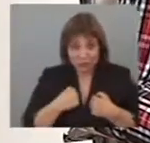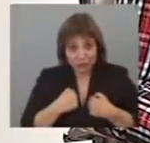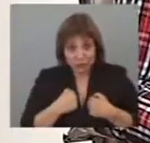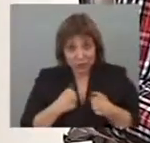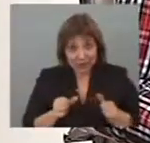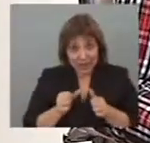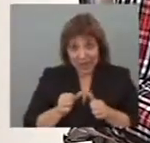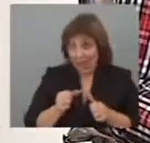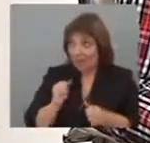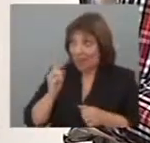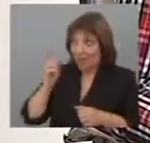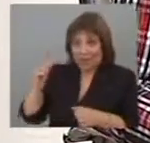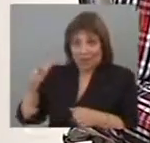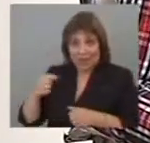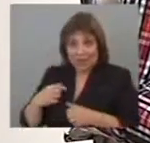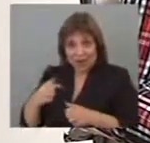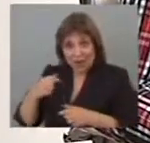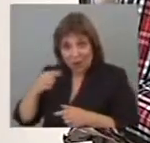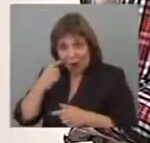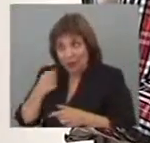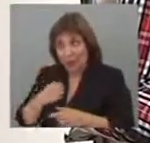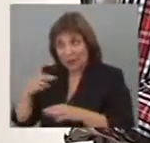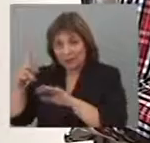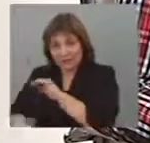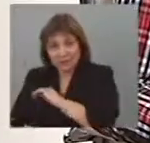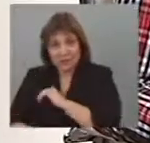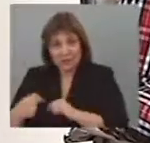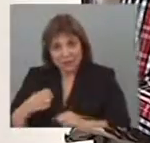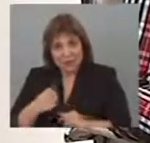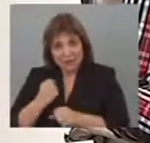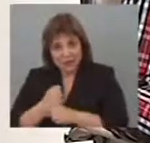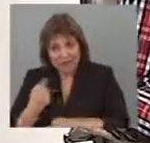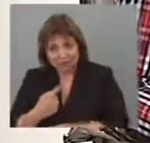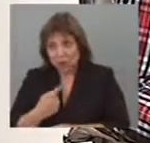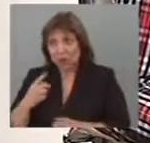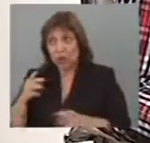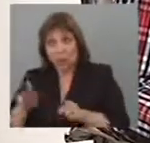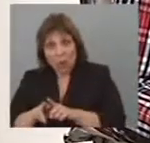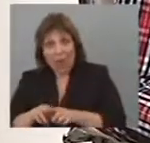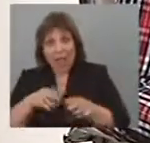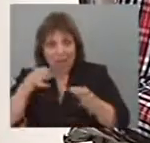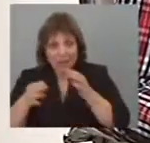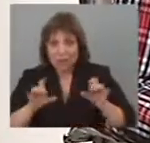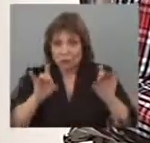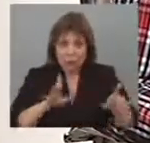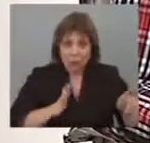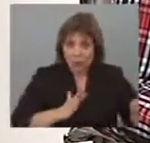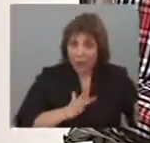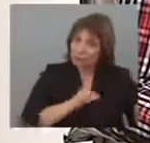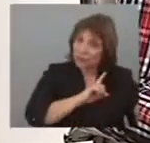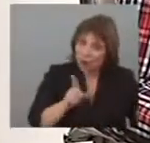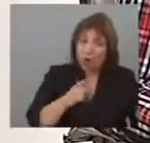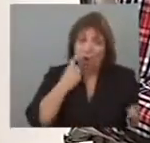primeros en condenar a nuestros pares que hacen estas cosas. Hay que trabajar mucho, no solo sobre las mujeres, no solo sobre el conjunto de la sociedad, sino sobre